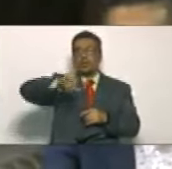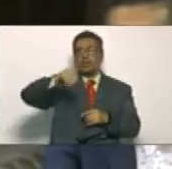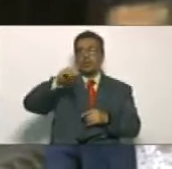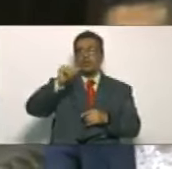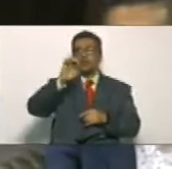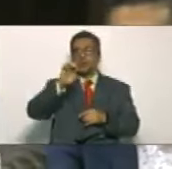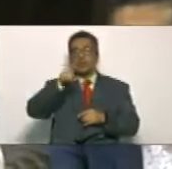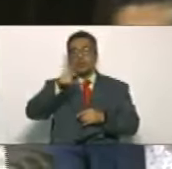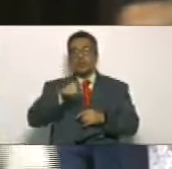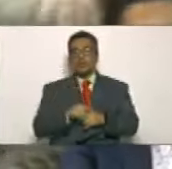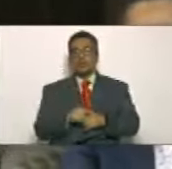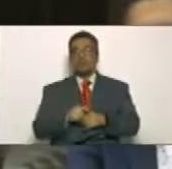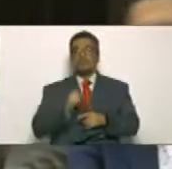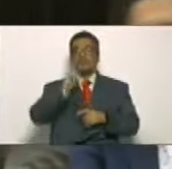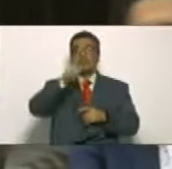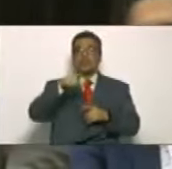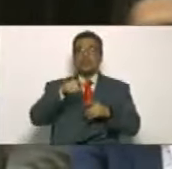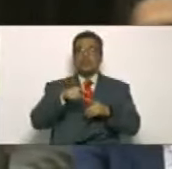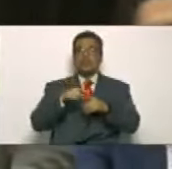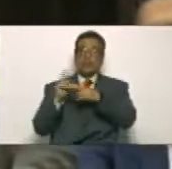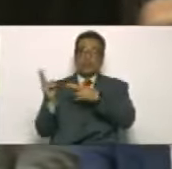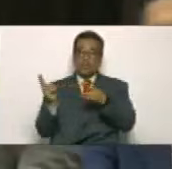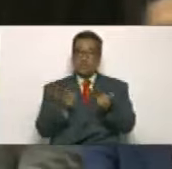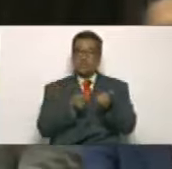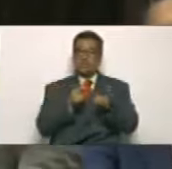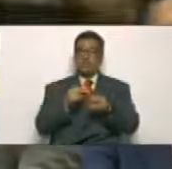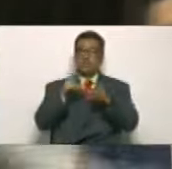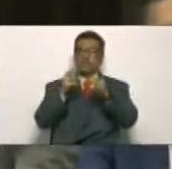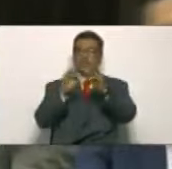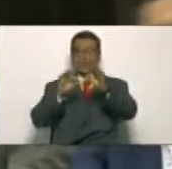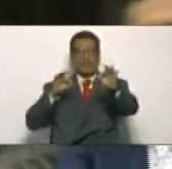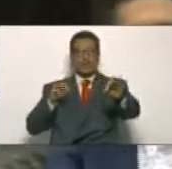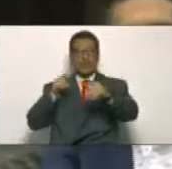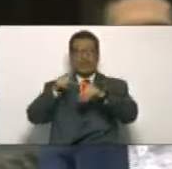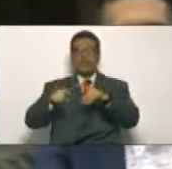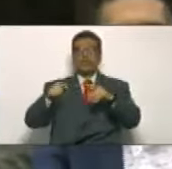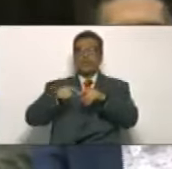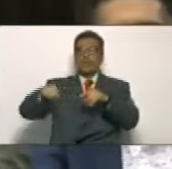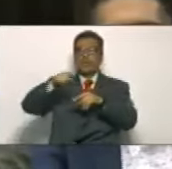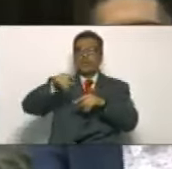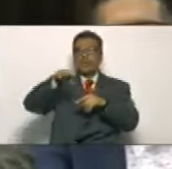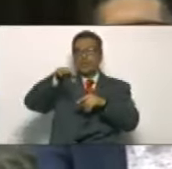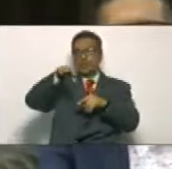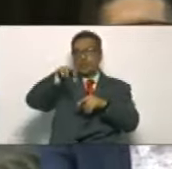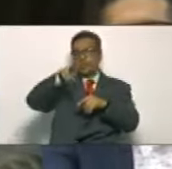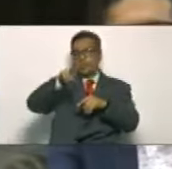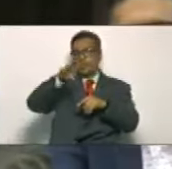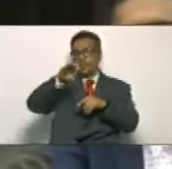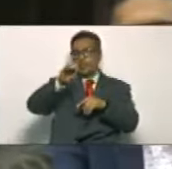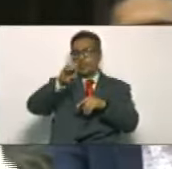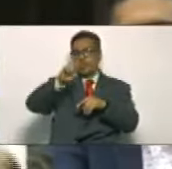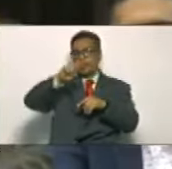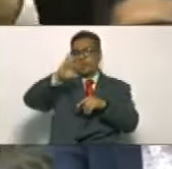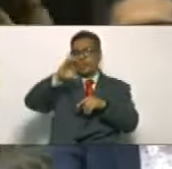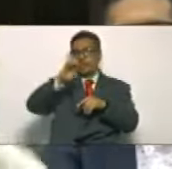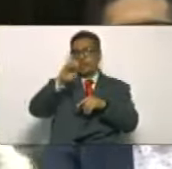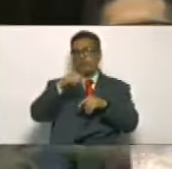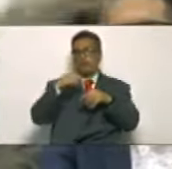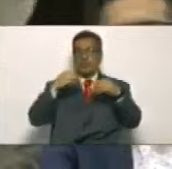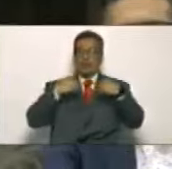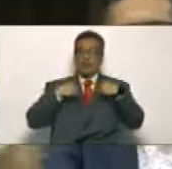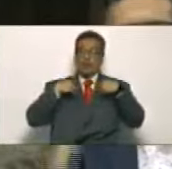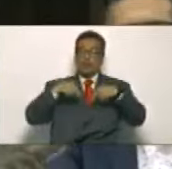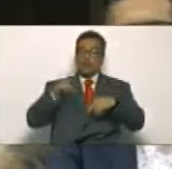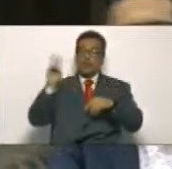Martí, quien de paso fue su invitado, no muy lejos de aquí en la esquina de Veroe, cuando vivió en Venezuela y le